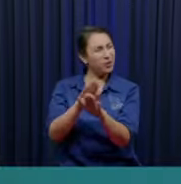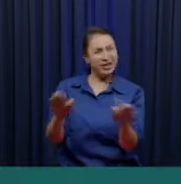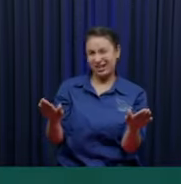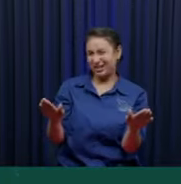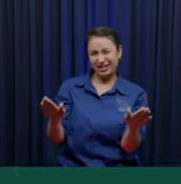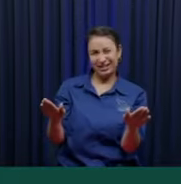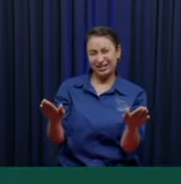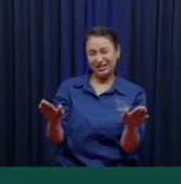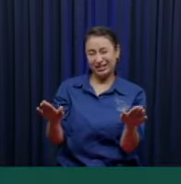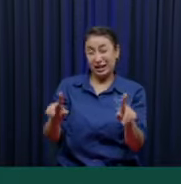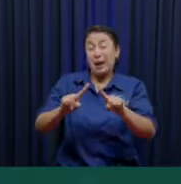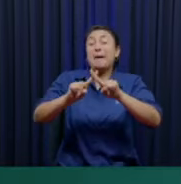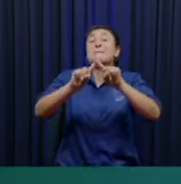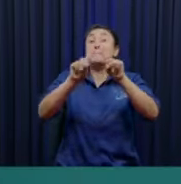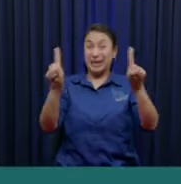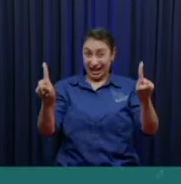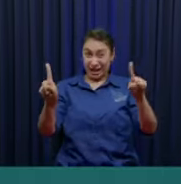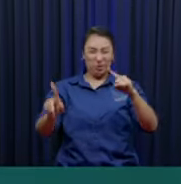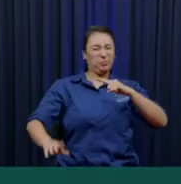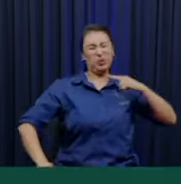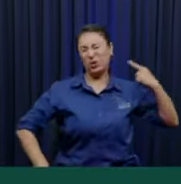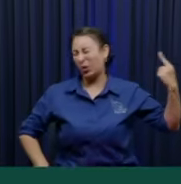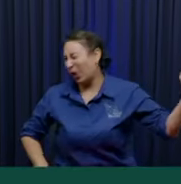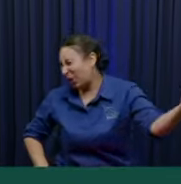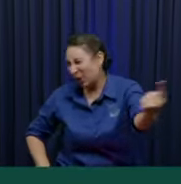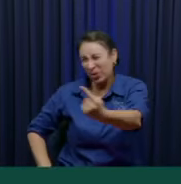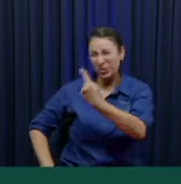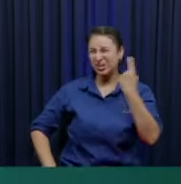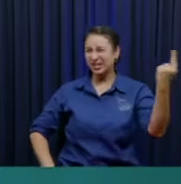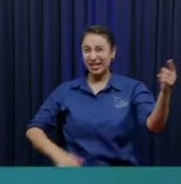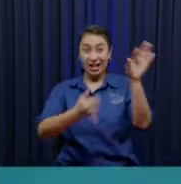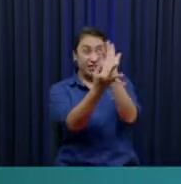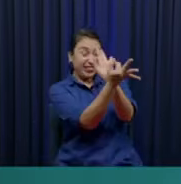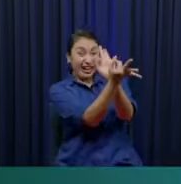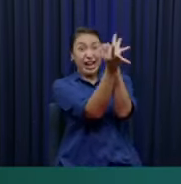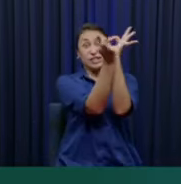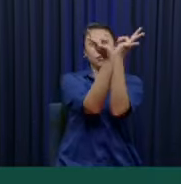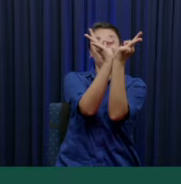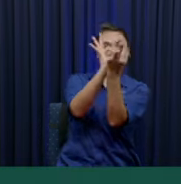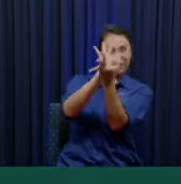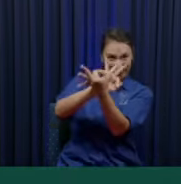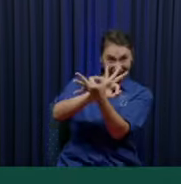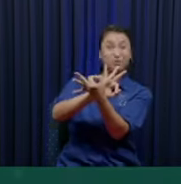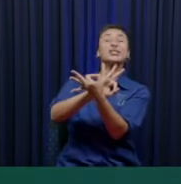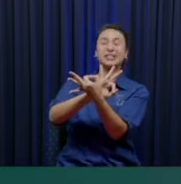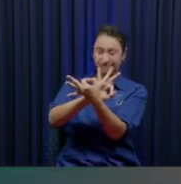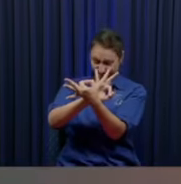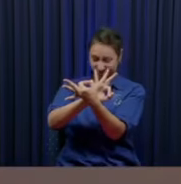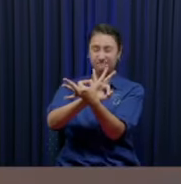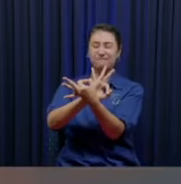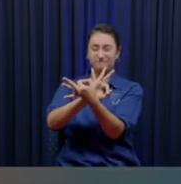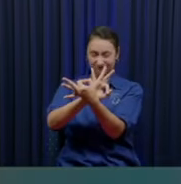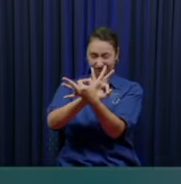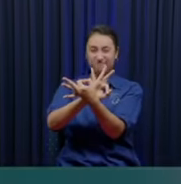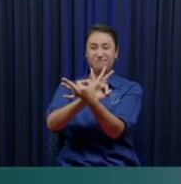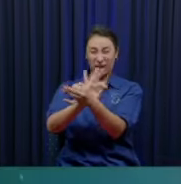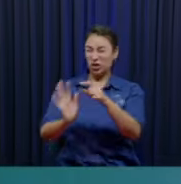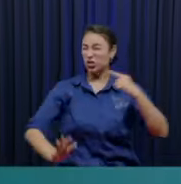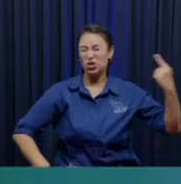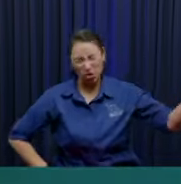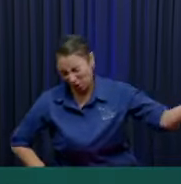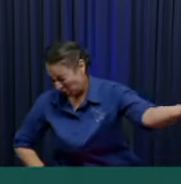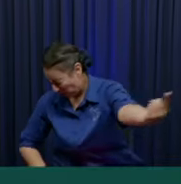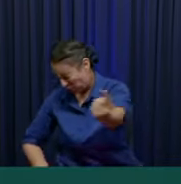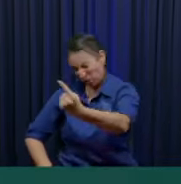Pero lo que sí es parejo para toditito los que estamos acá, sin excepción, que vamos a ser